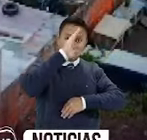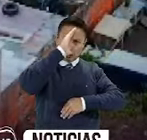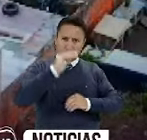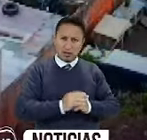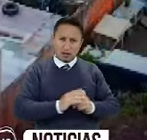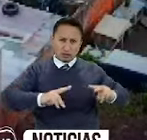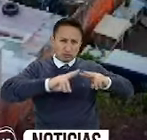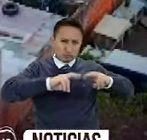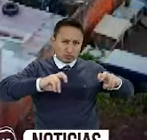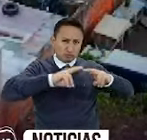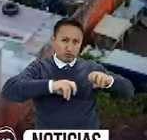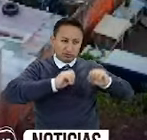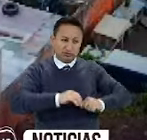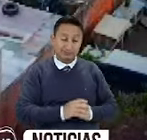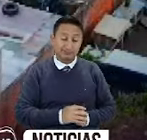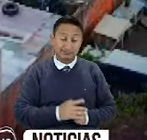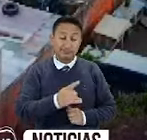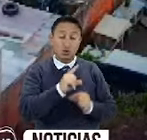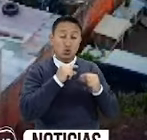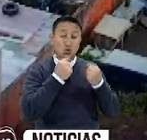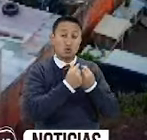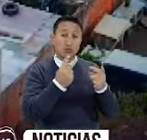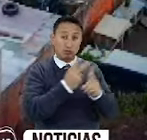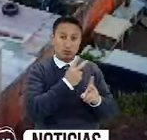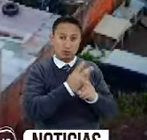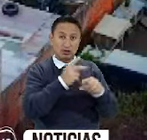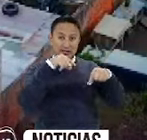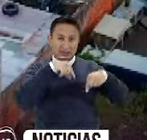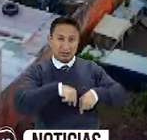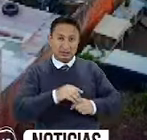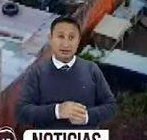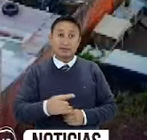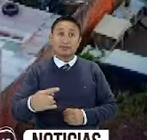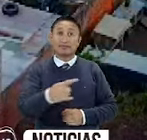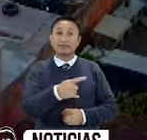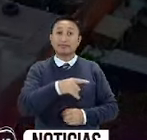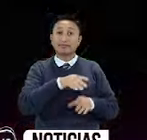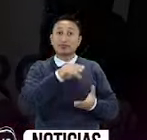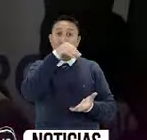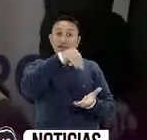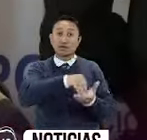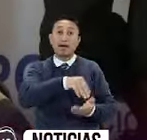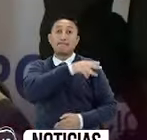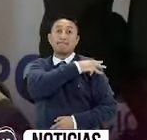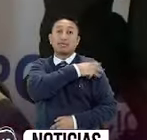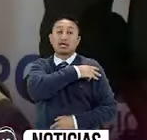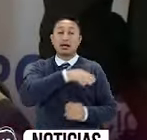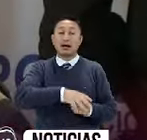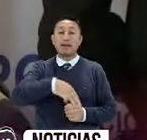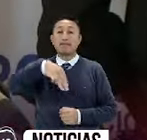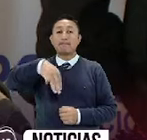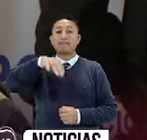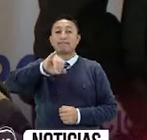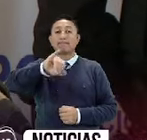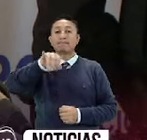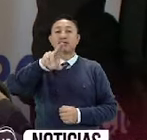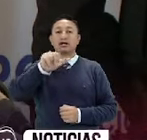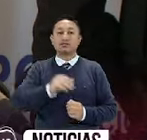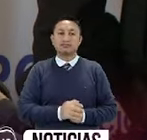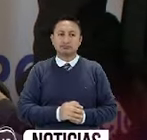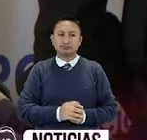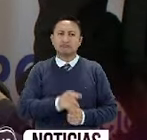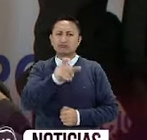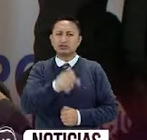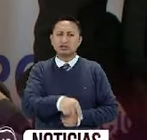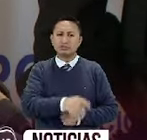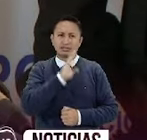Nacional estaban tras los pasos de esta banda delictiva que imponía el terror en el cantón Mejía. Estas personas siempre recurren, son